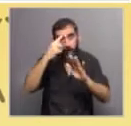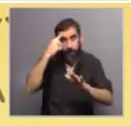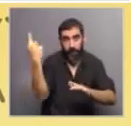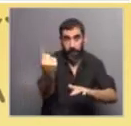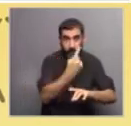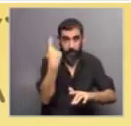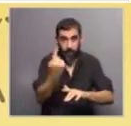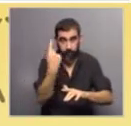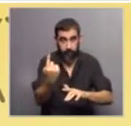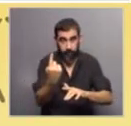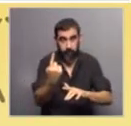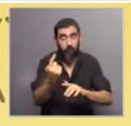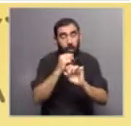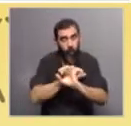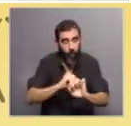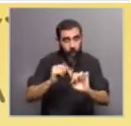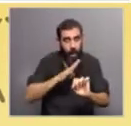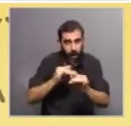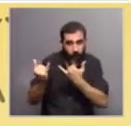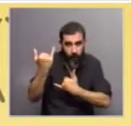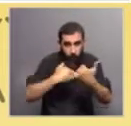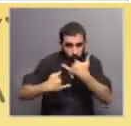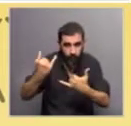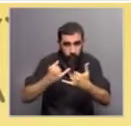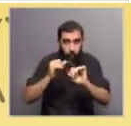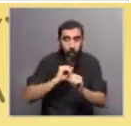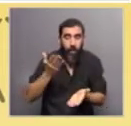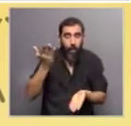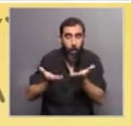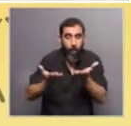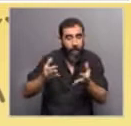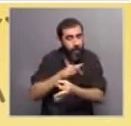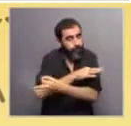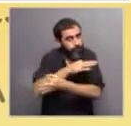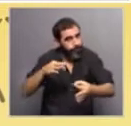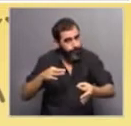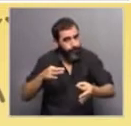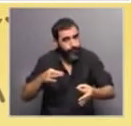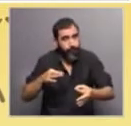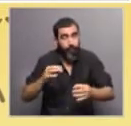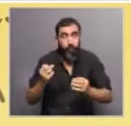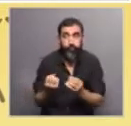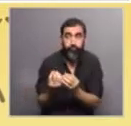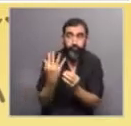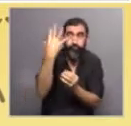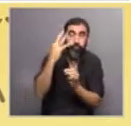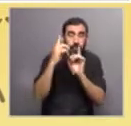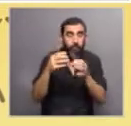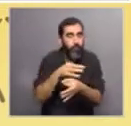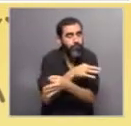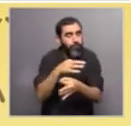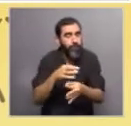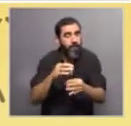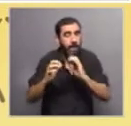justamente como él contaba, para poder tener una información, para poder medir objetivamente tanto las emisiones como la